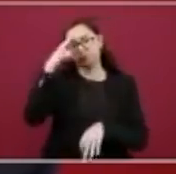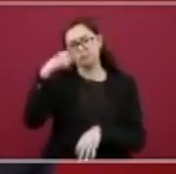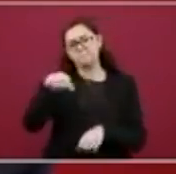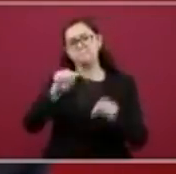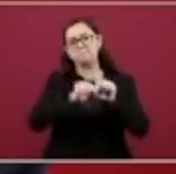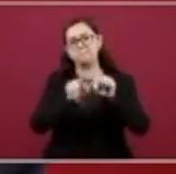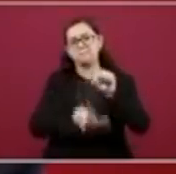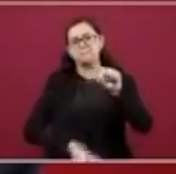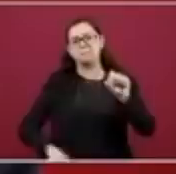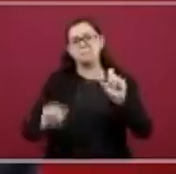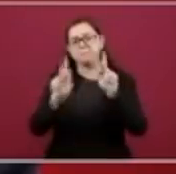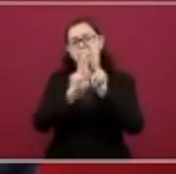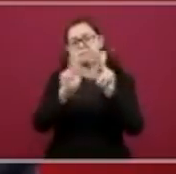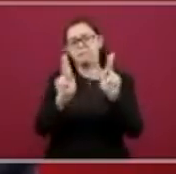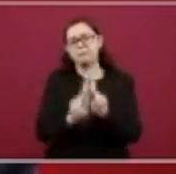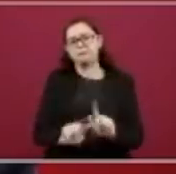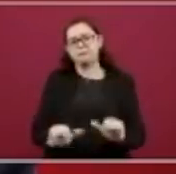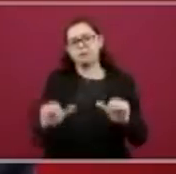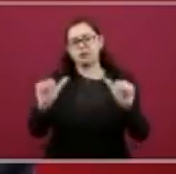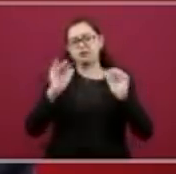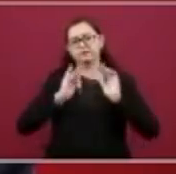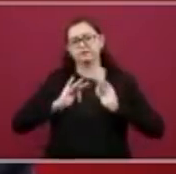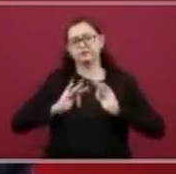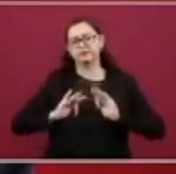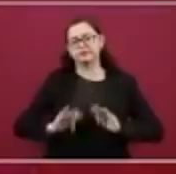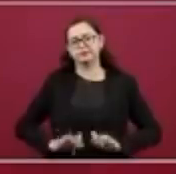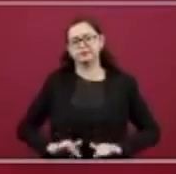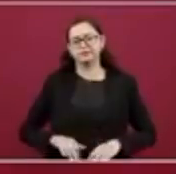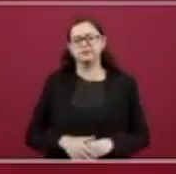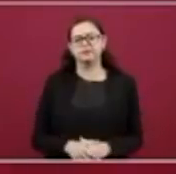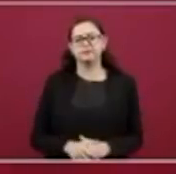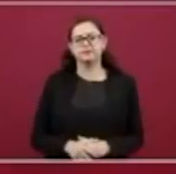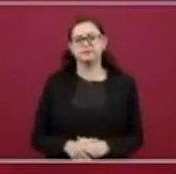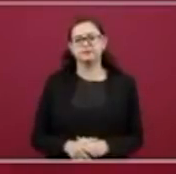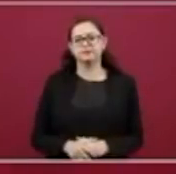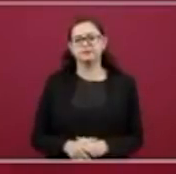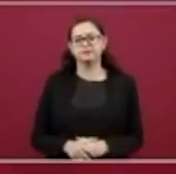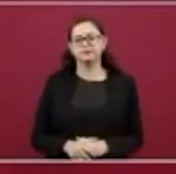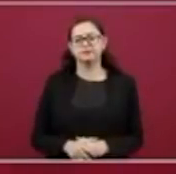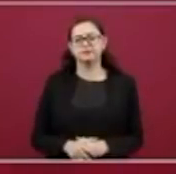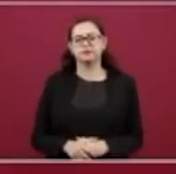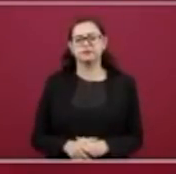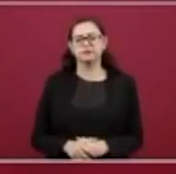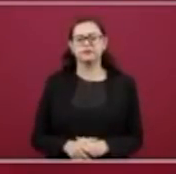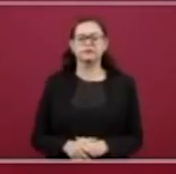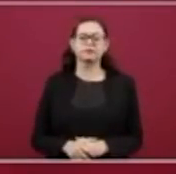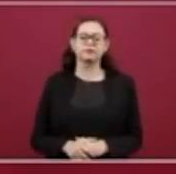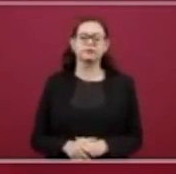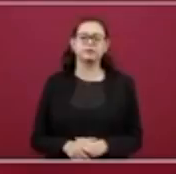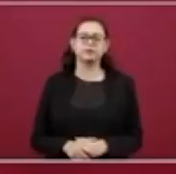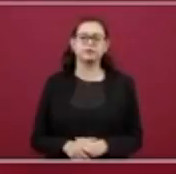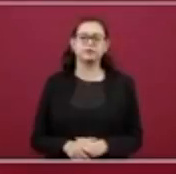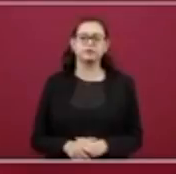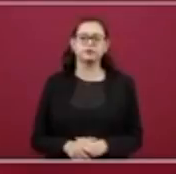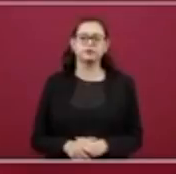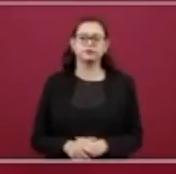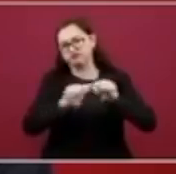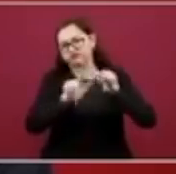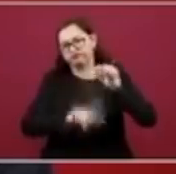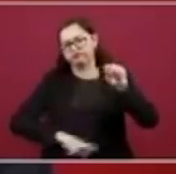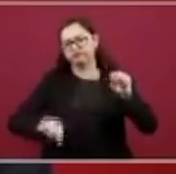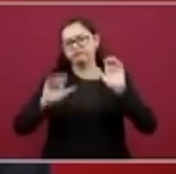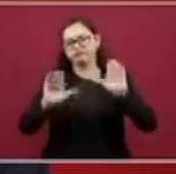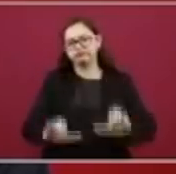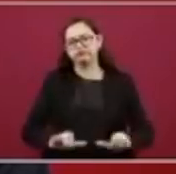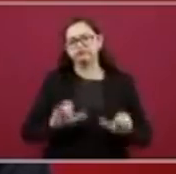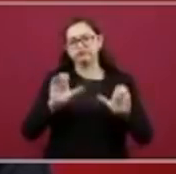la tranquilidad en el país. Enfatizó que con ello se dará un giro en las Fuerzas Armadas respetando los derechos humanos.